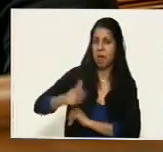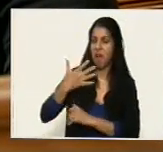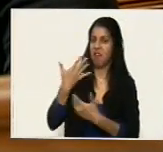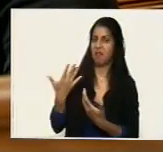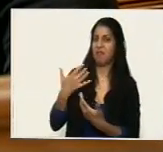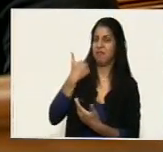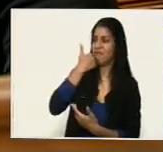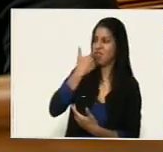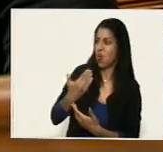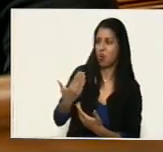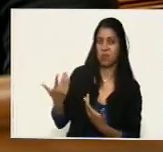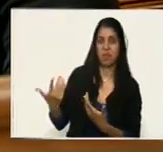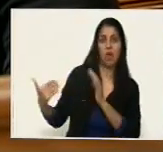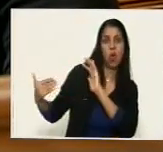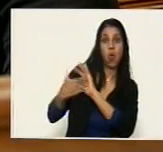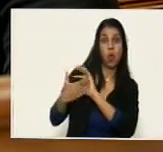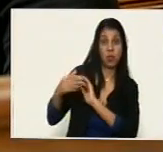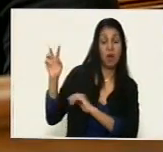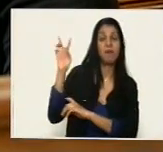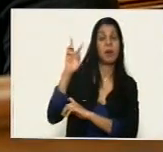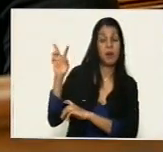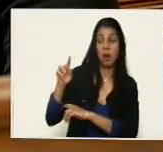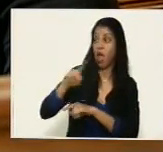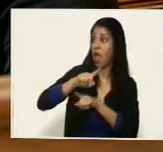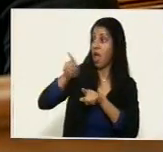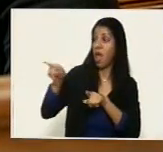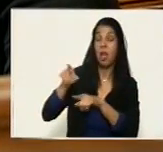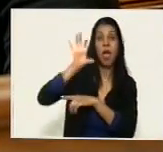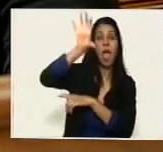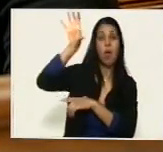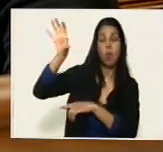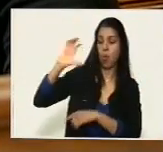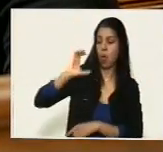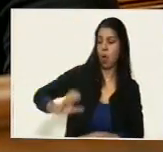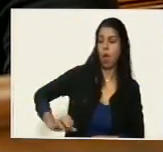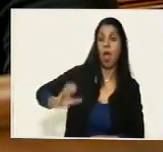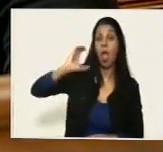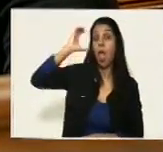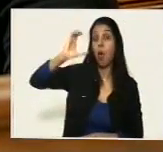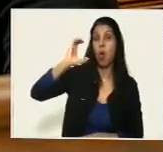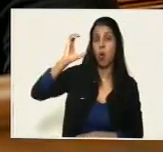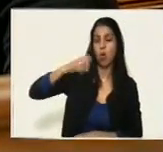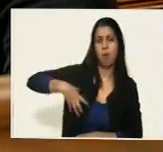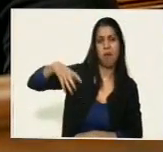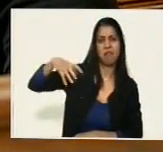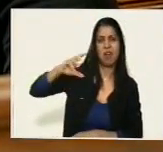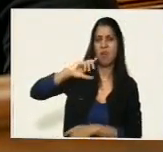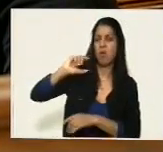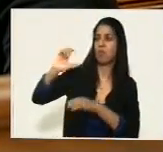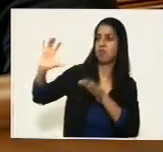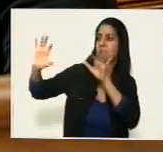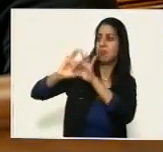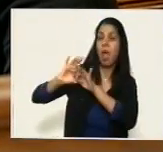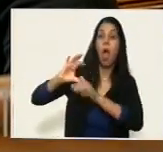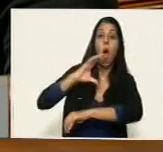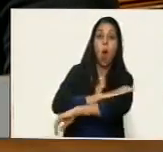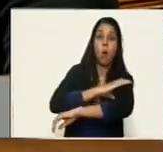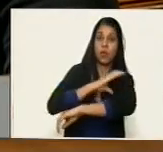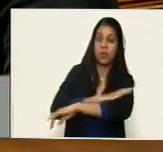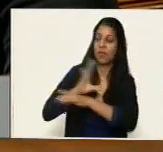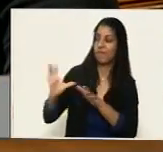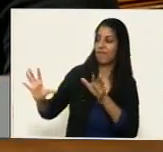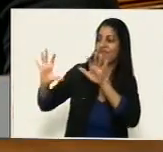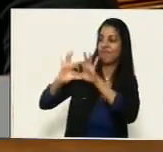diseñada y ejecutada desde los poderes mundiales, coaligada con gobiernos de derecha en la región